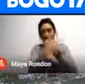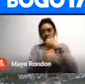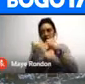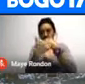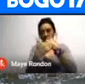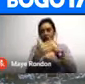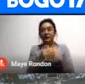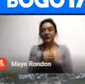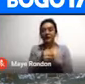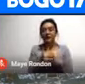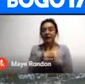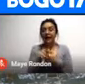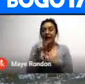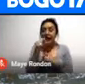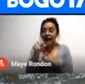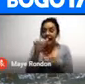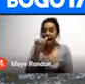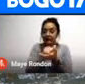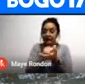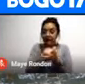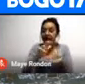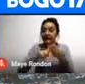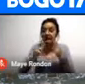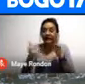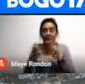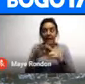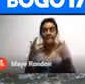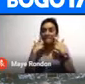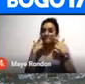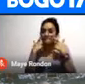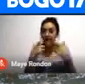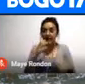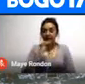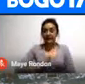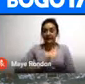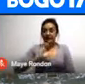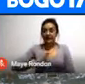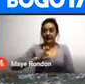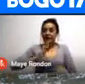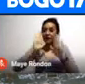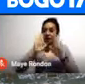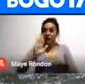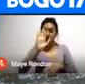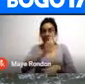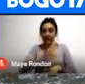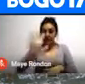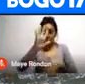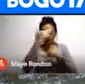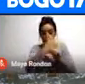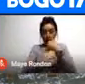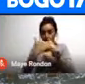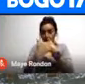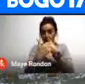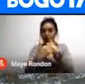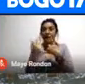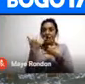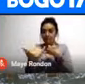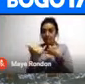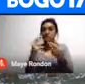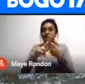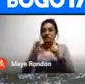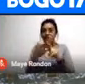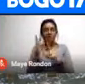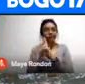ese sentido Y una de las grandes características Que ha tenido nuestra región central Y por la cual Se ha